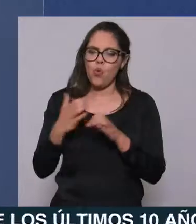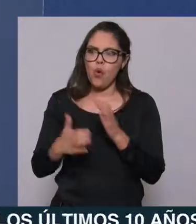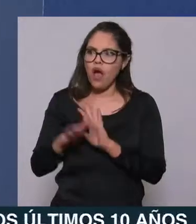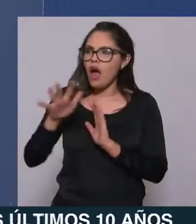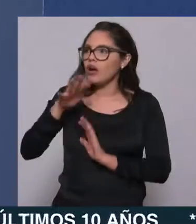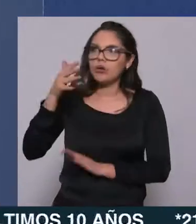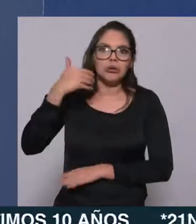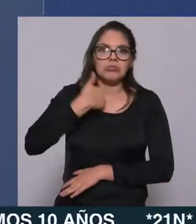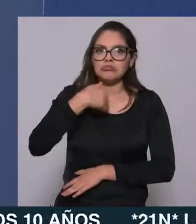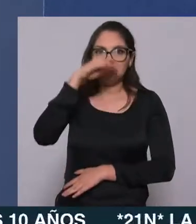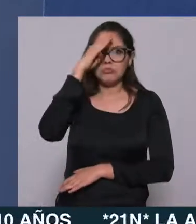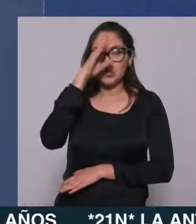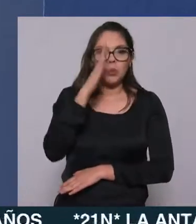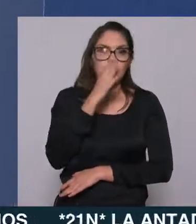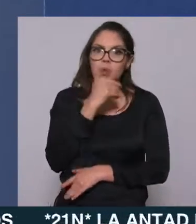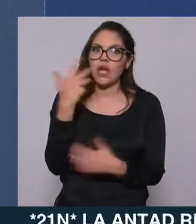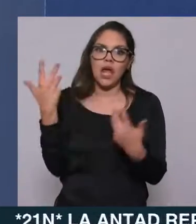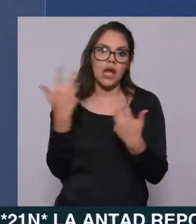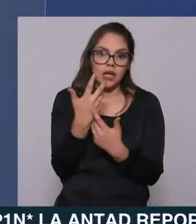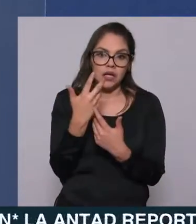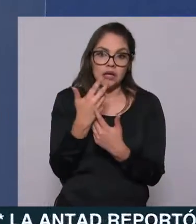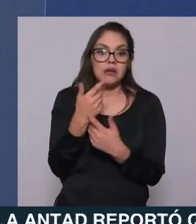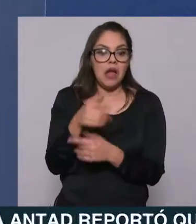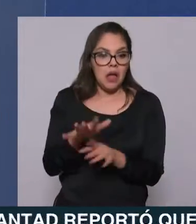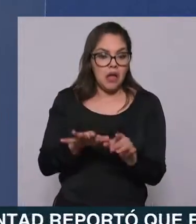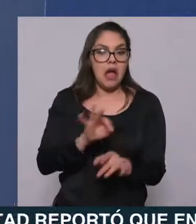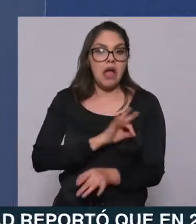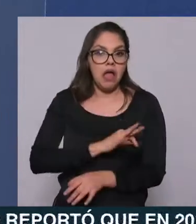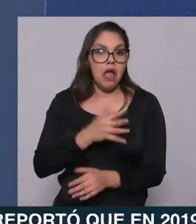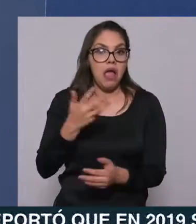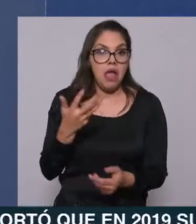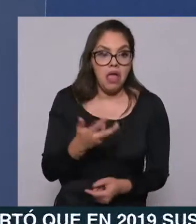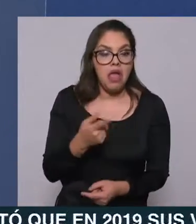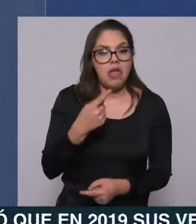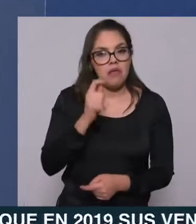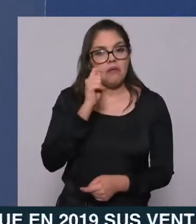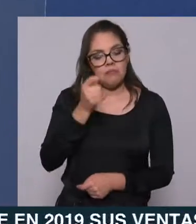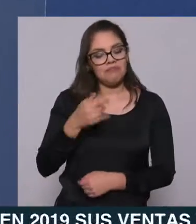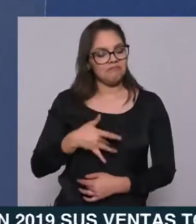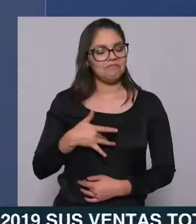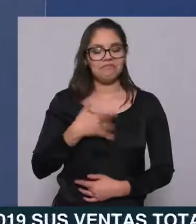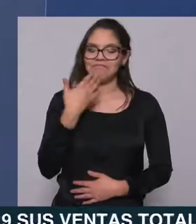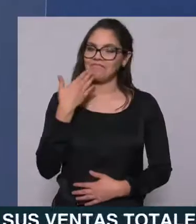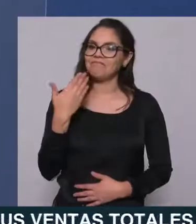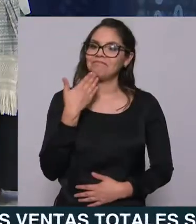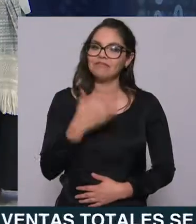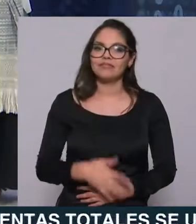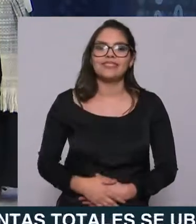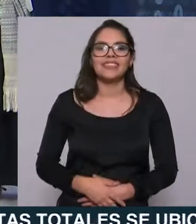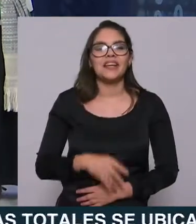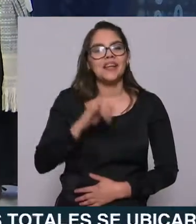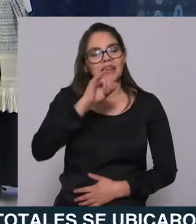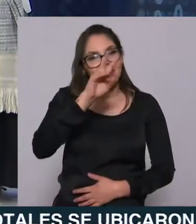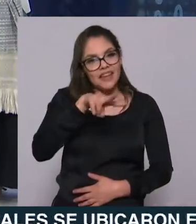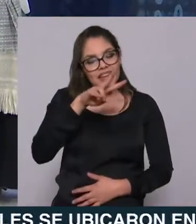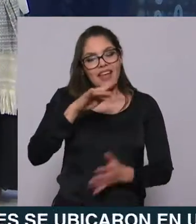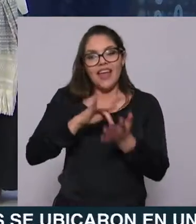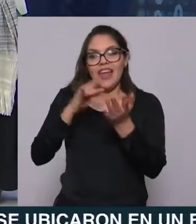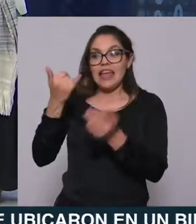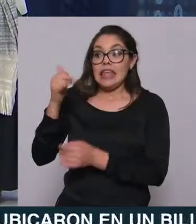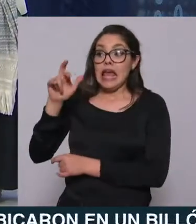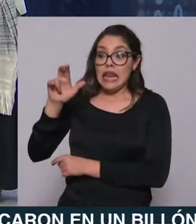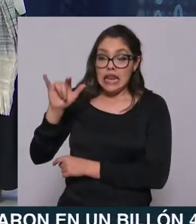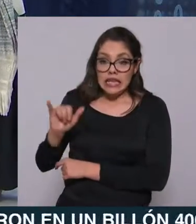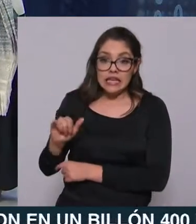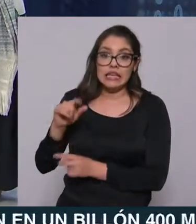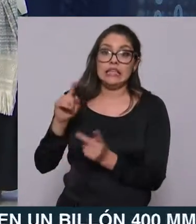creíste hacer, o sea, y las llegas a hacer y pues es satisfactorio. Por supuesto que sí, pues gracias a Yareli, a